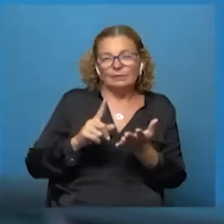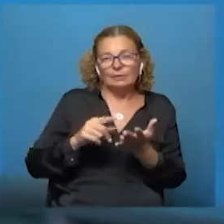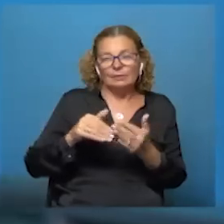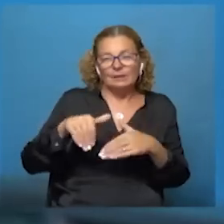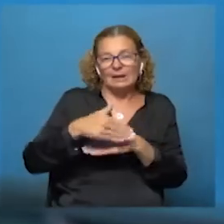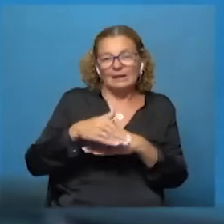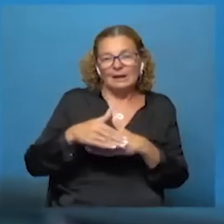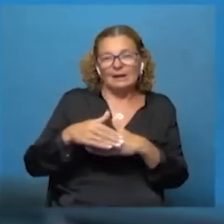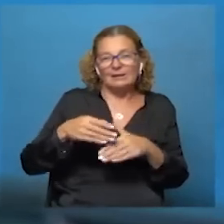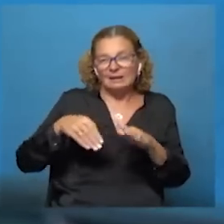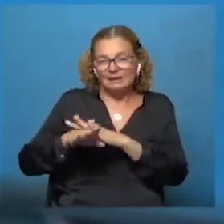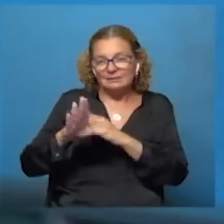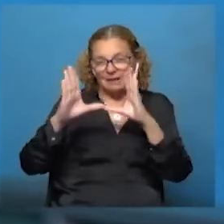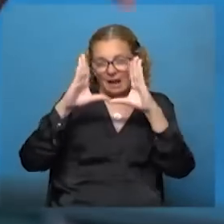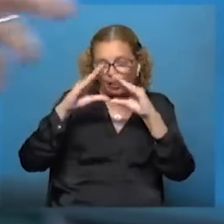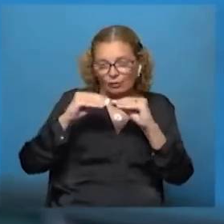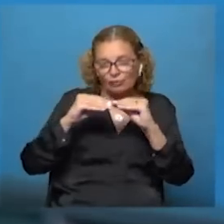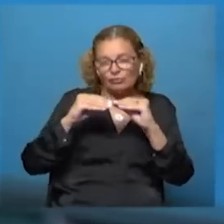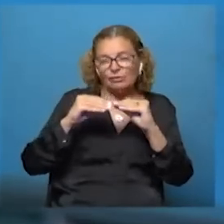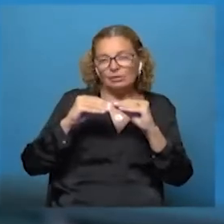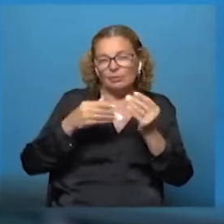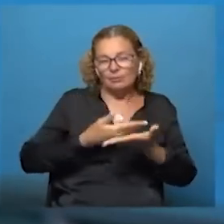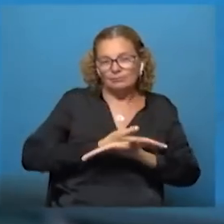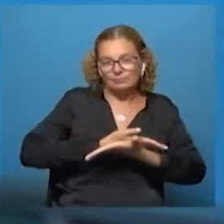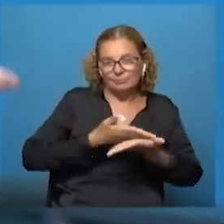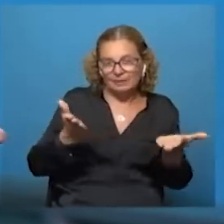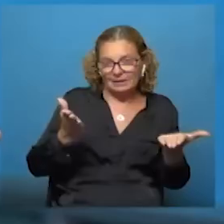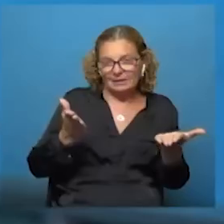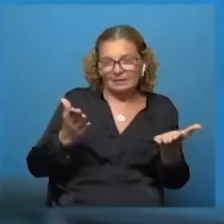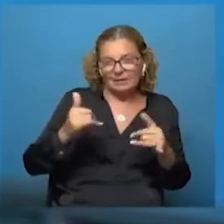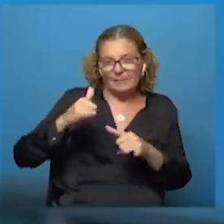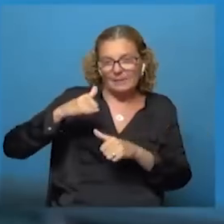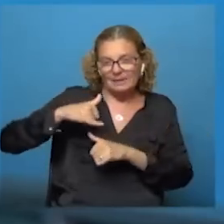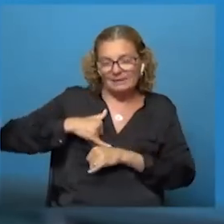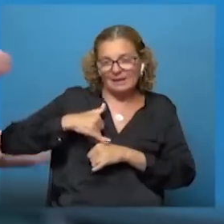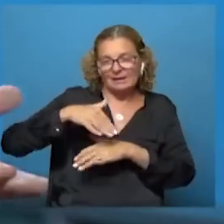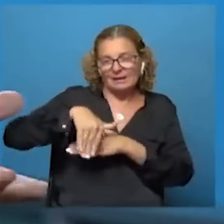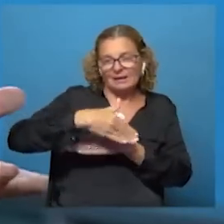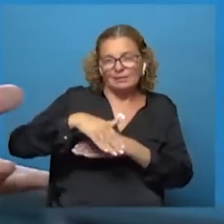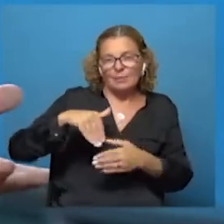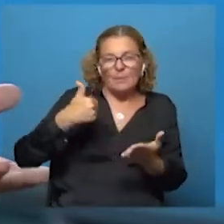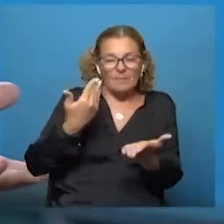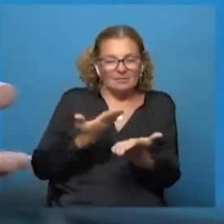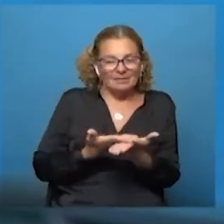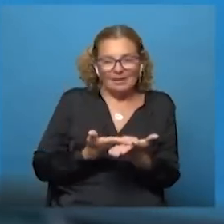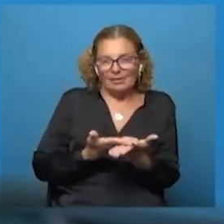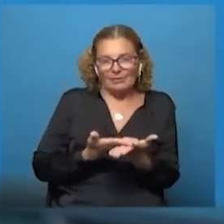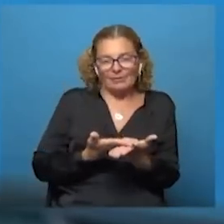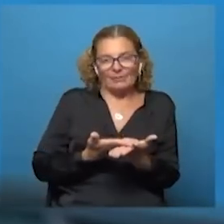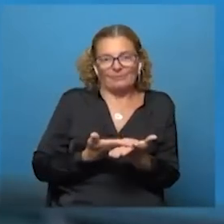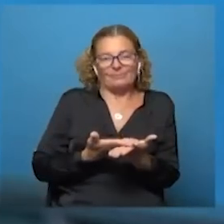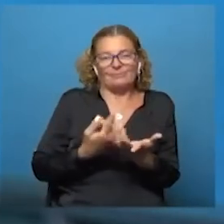ni con los allanamientos nocturnos ni con el despliegue territorial de militares en la calle y lo hemos planteado